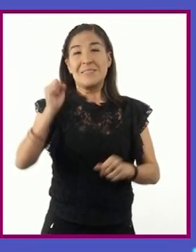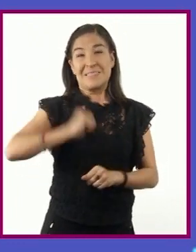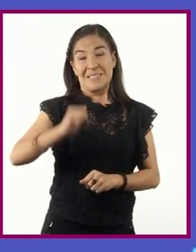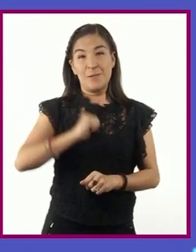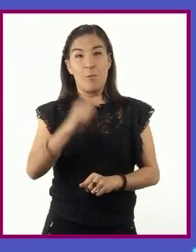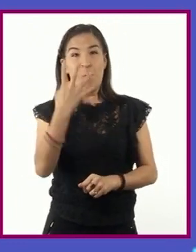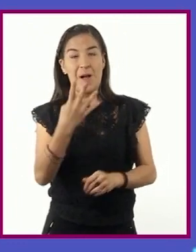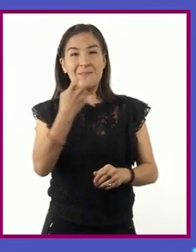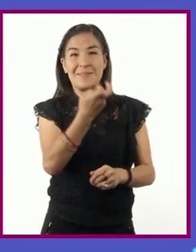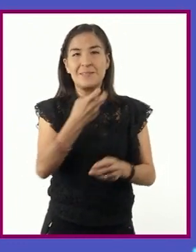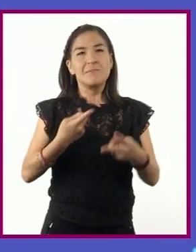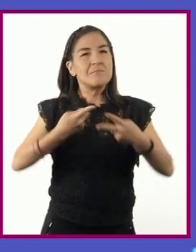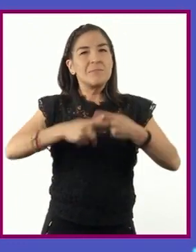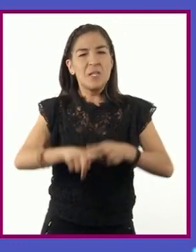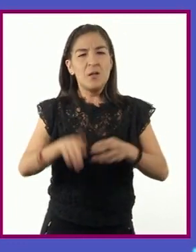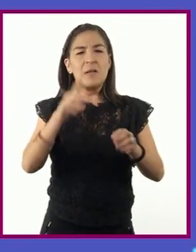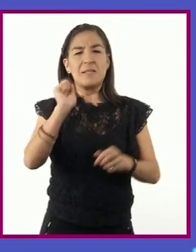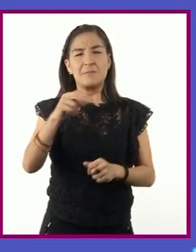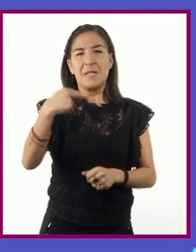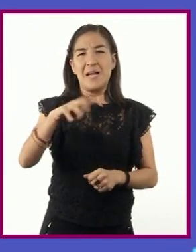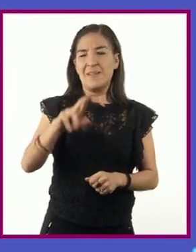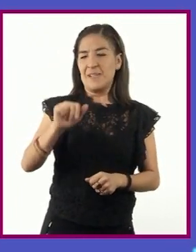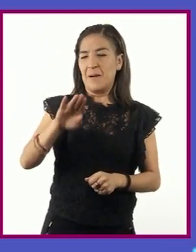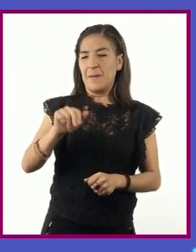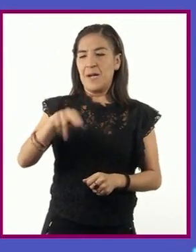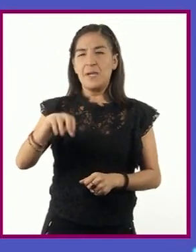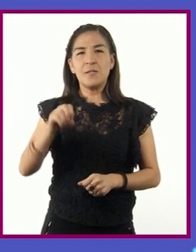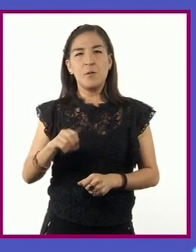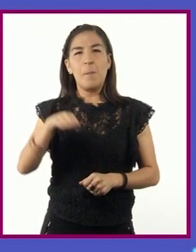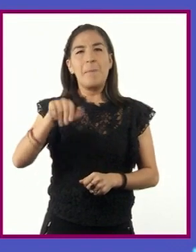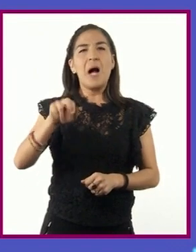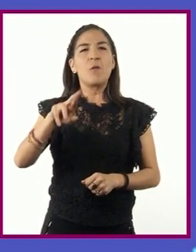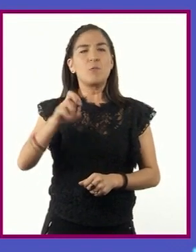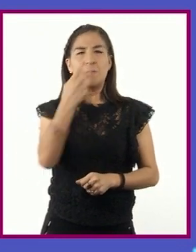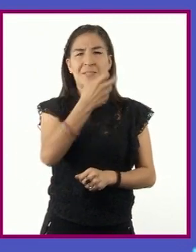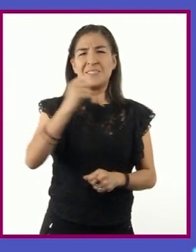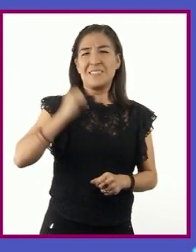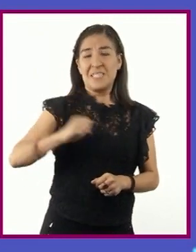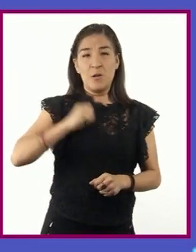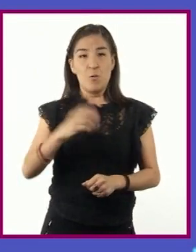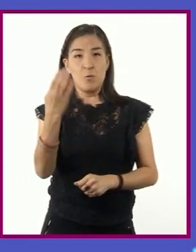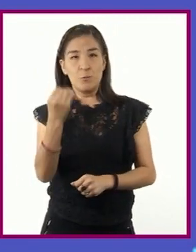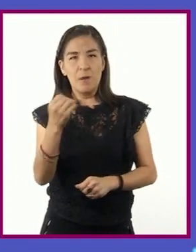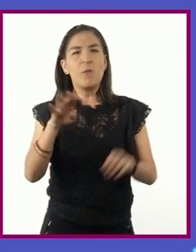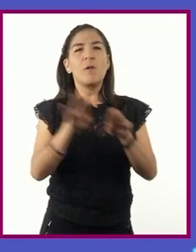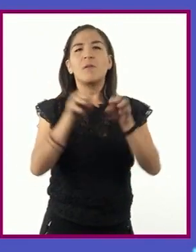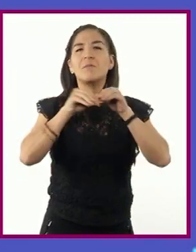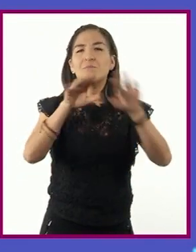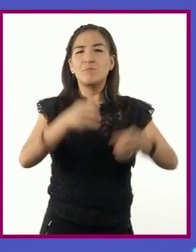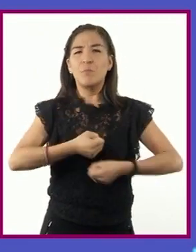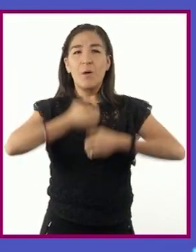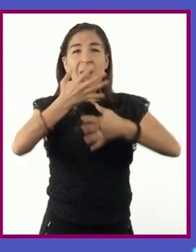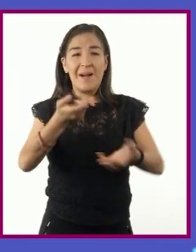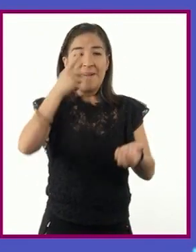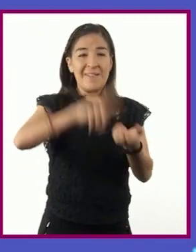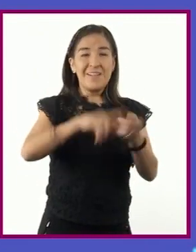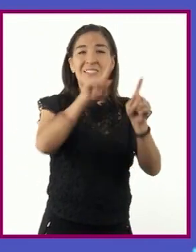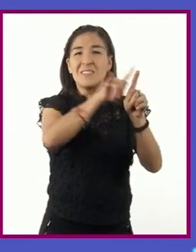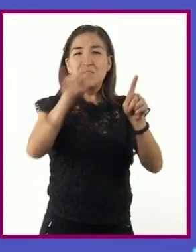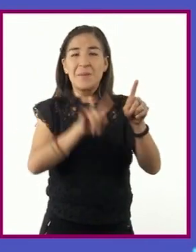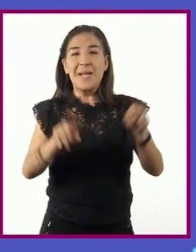como representante a Rábano Mauro, quien en el siglo IX compuso poemas en una cuadrícula de 35